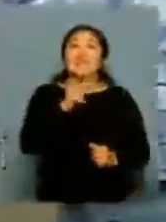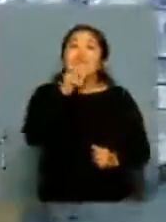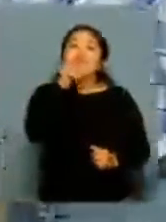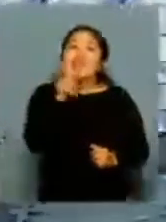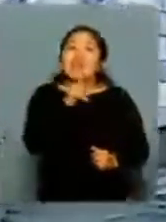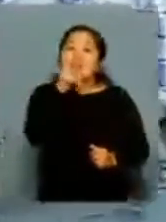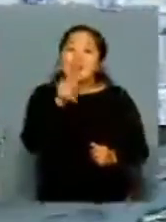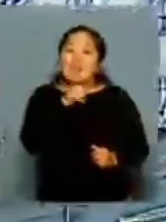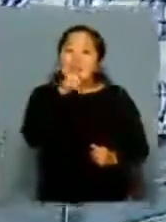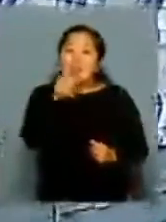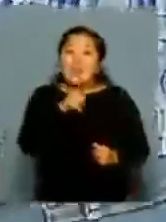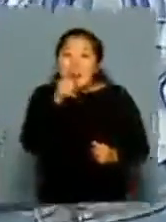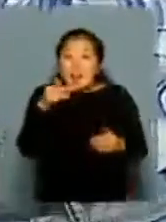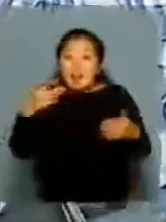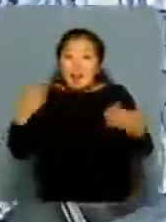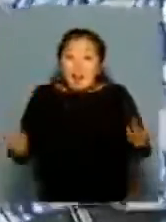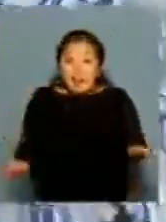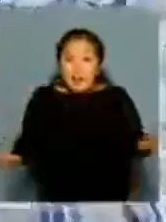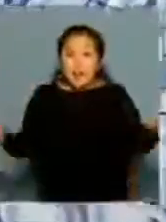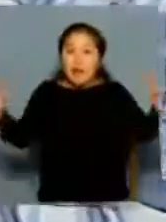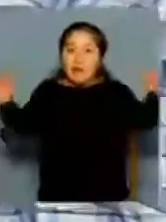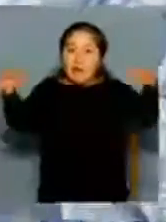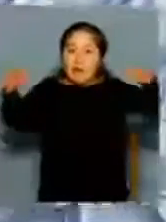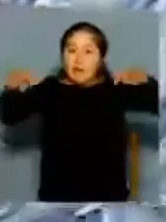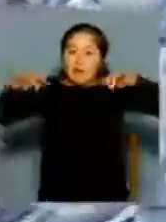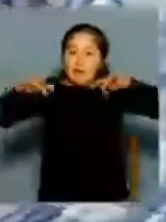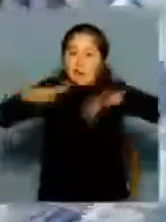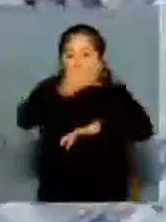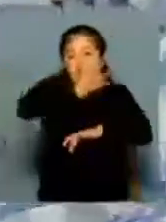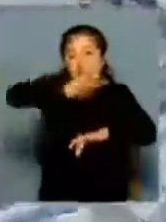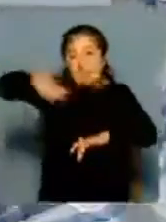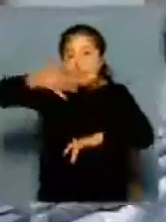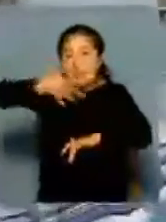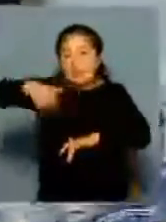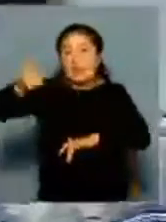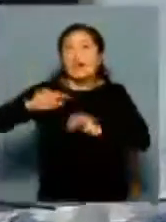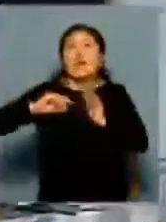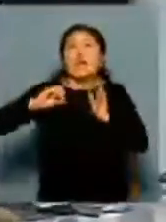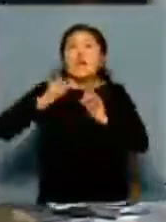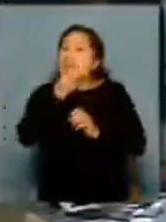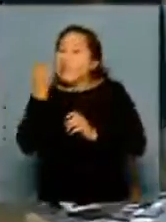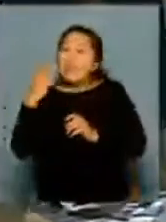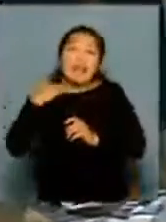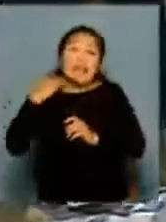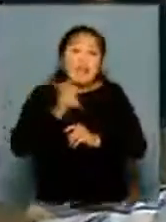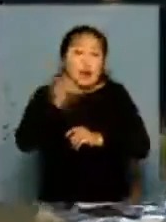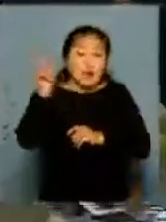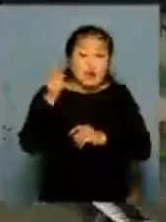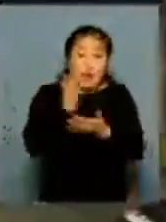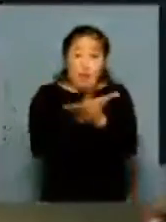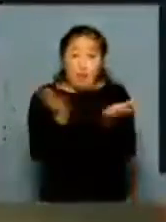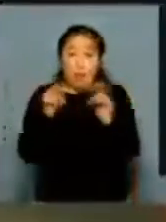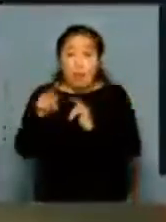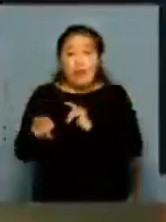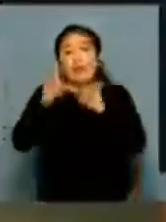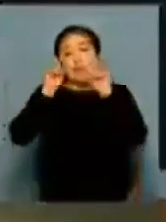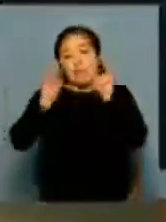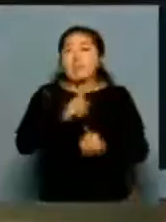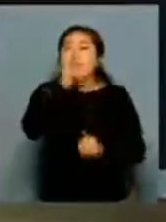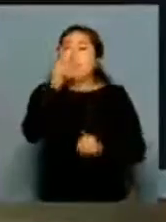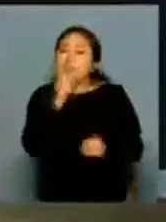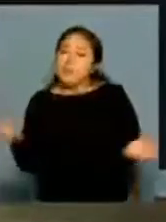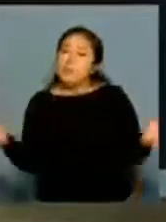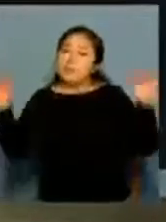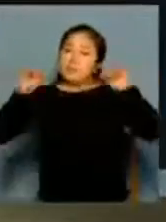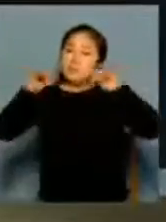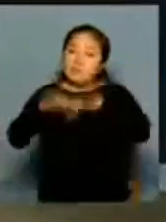Muchas instituciones se sumaron, así que vamos a trasladar parte de la feria para allá y además los artistas tilcareños también se suman